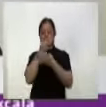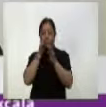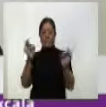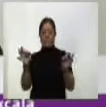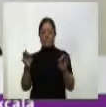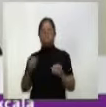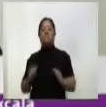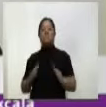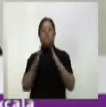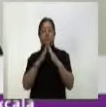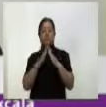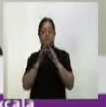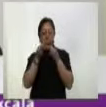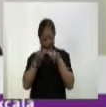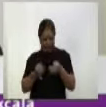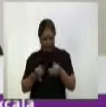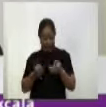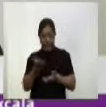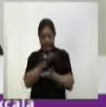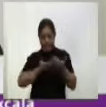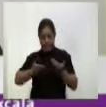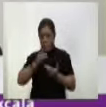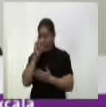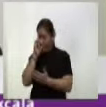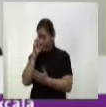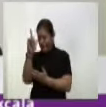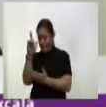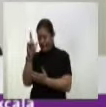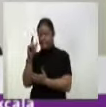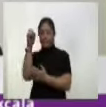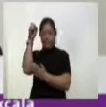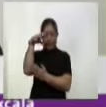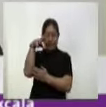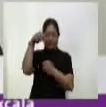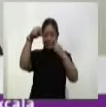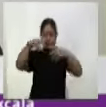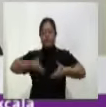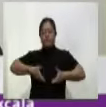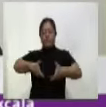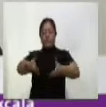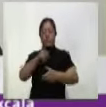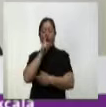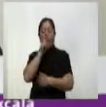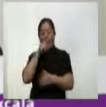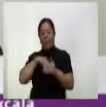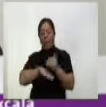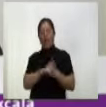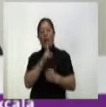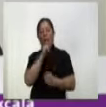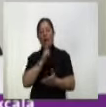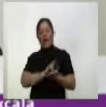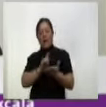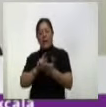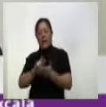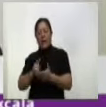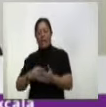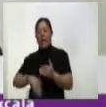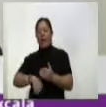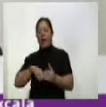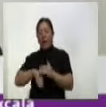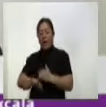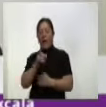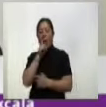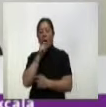con servicios de energía eléctrica, iluminación pública, agua potable y drenaje para poner bandera blanca en todo el